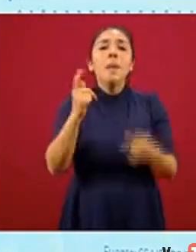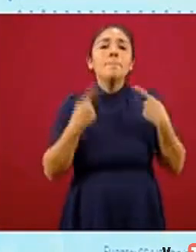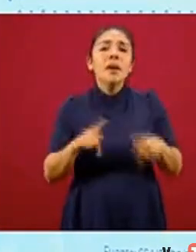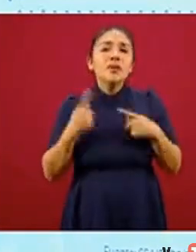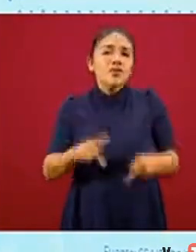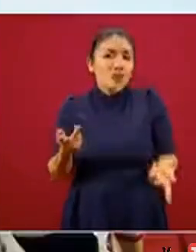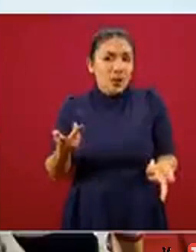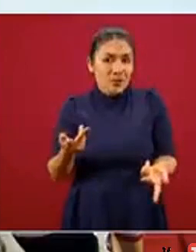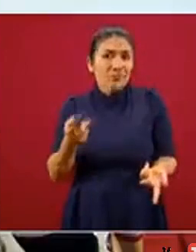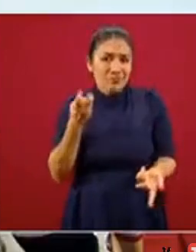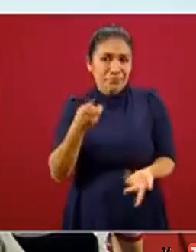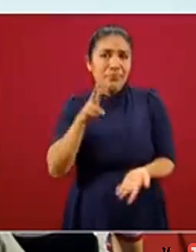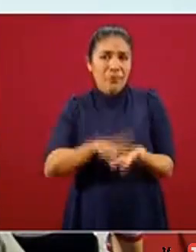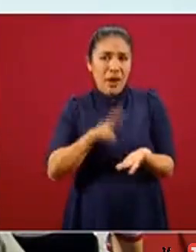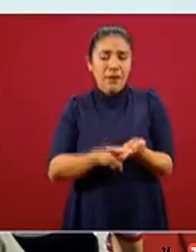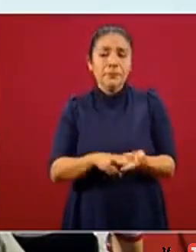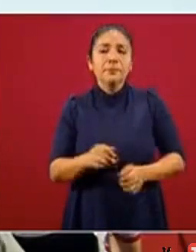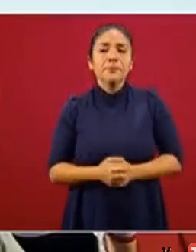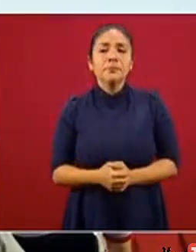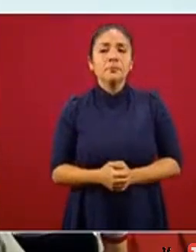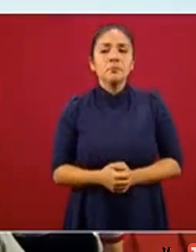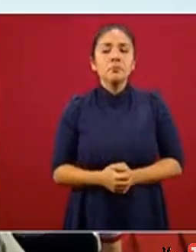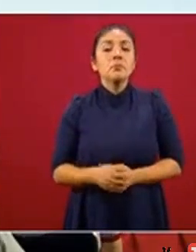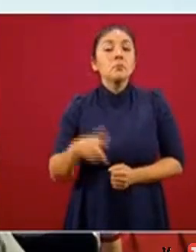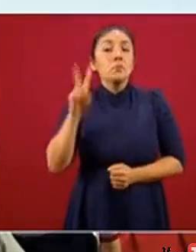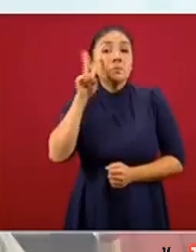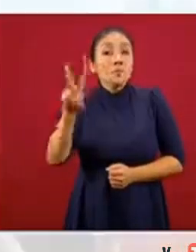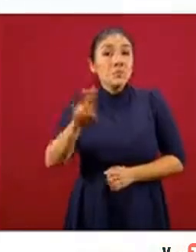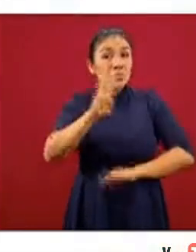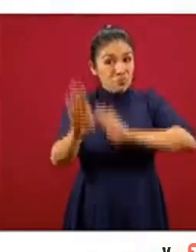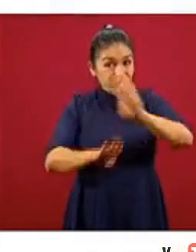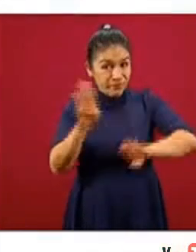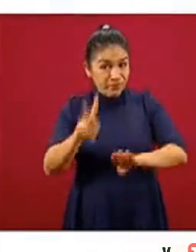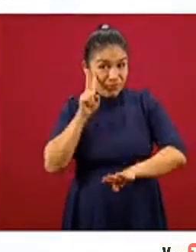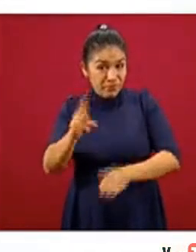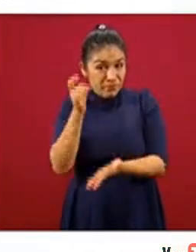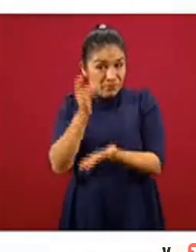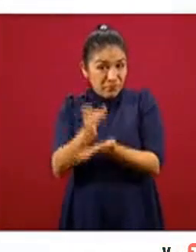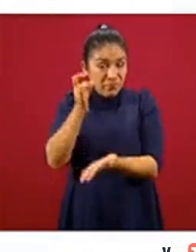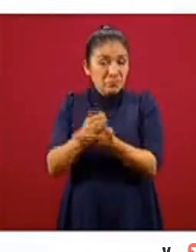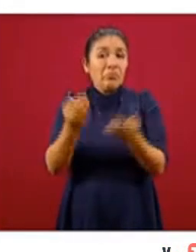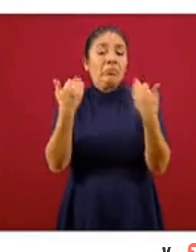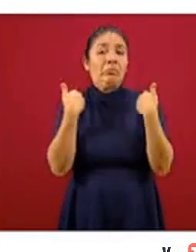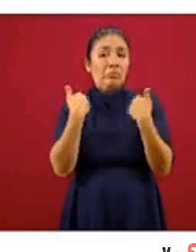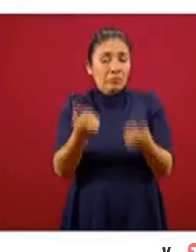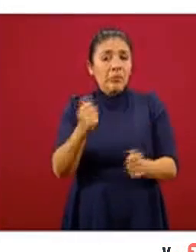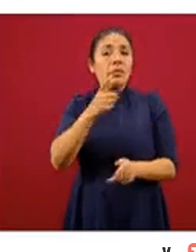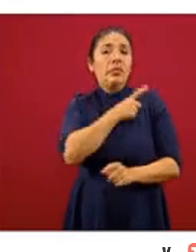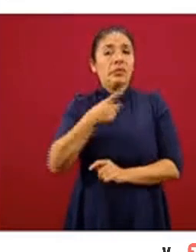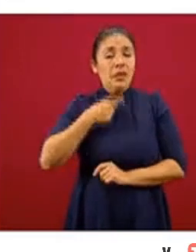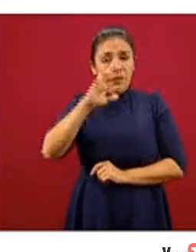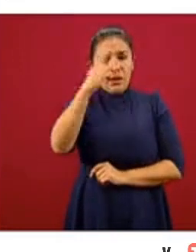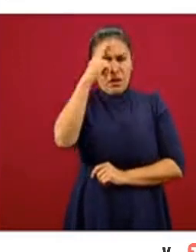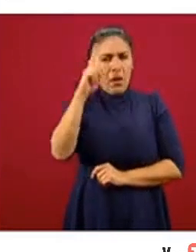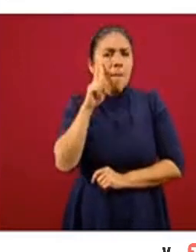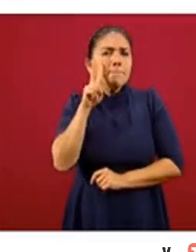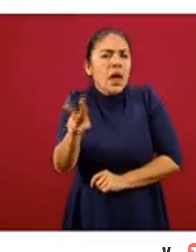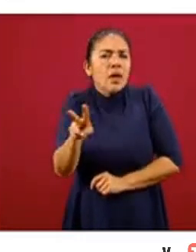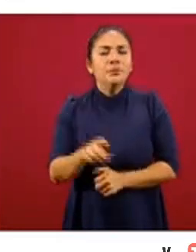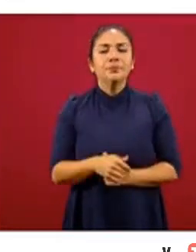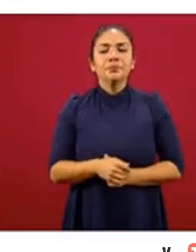humanas. Lo que vemos en la mortalidad son varias señales que son importantes de recordar. Vemos aquí que